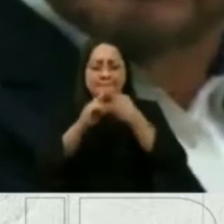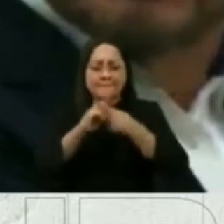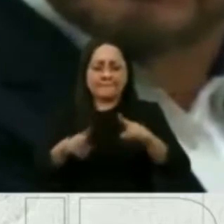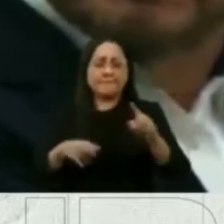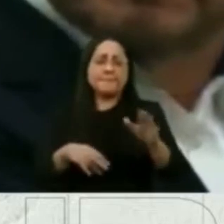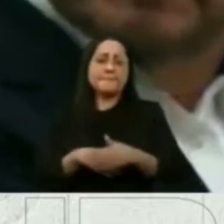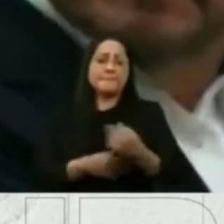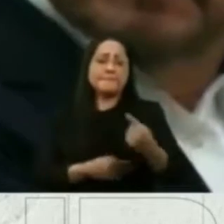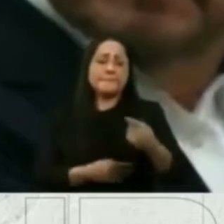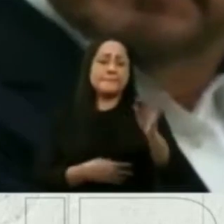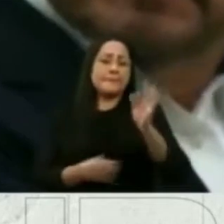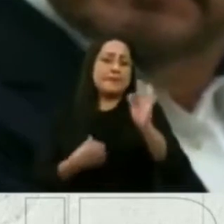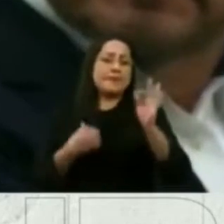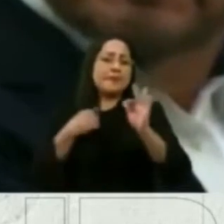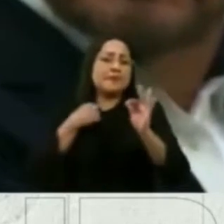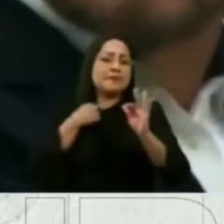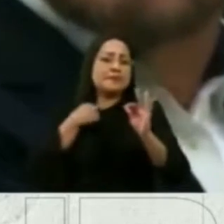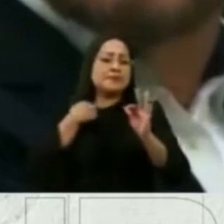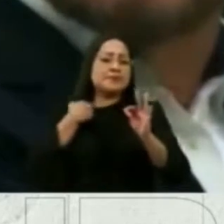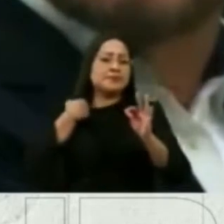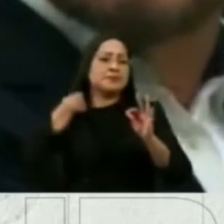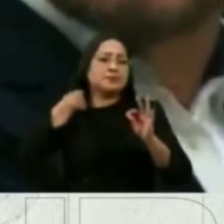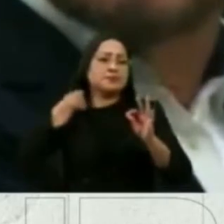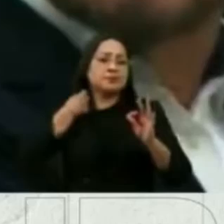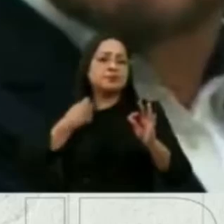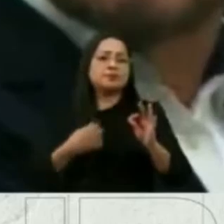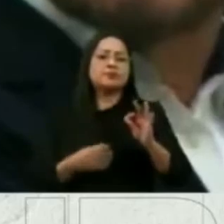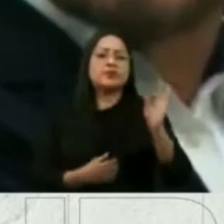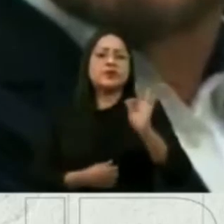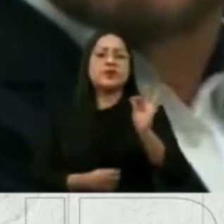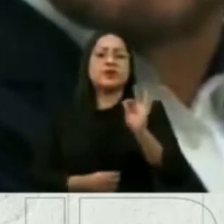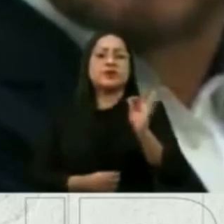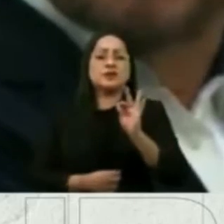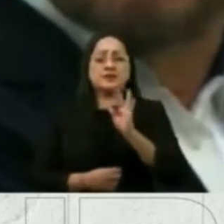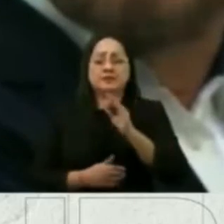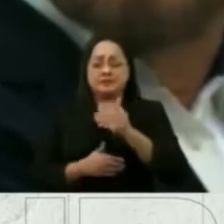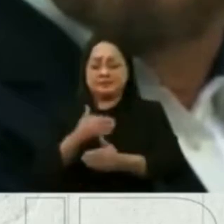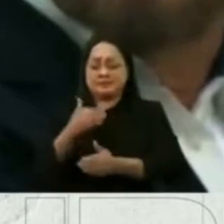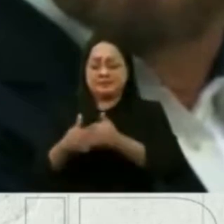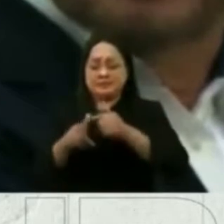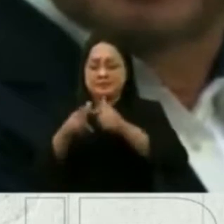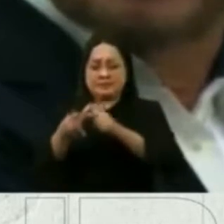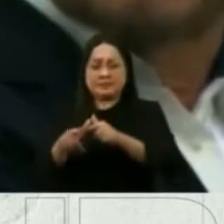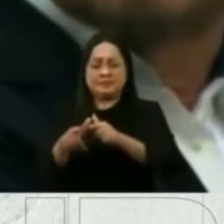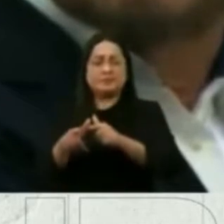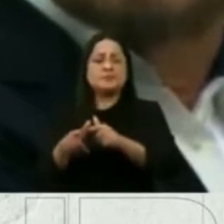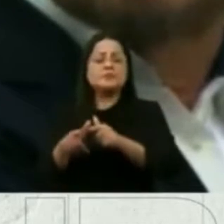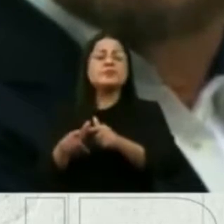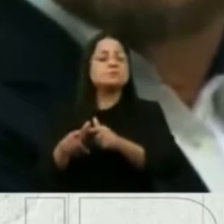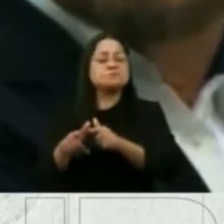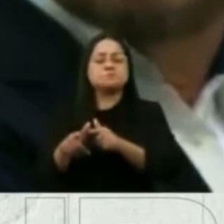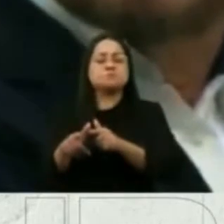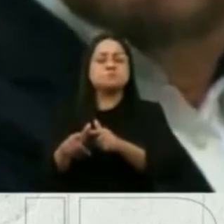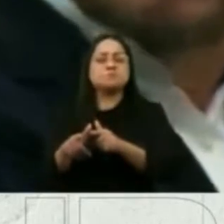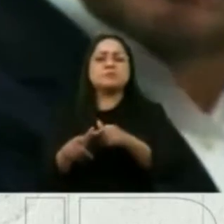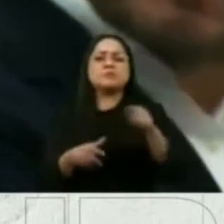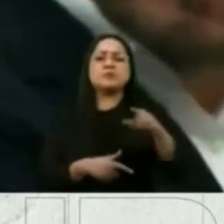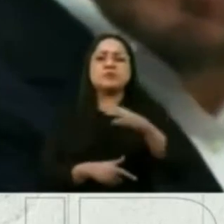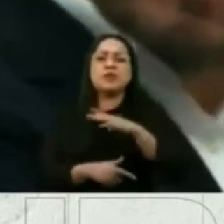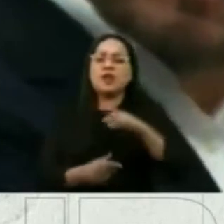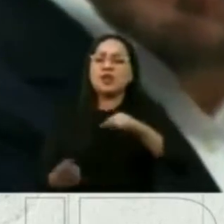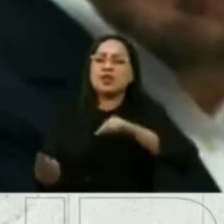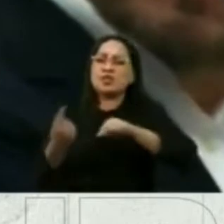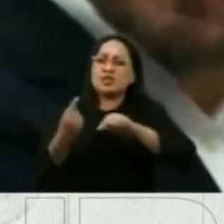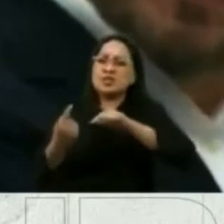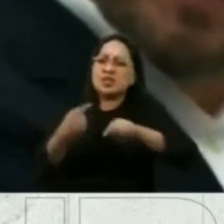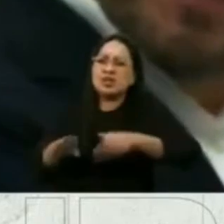servirá a los propósitos de la legislación secundaria continuar con la magnificación, la descalificación